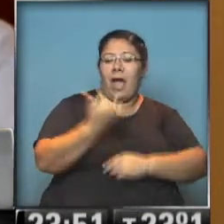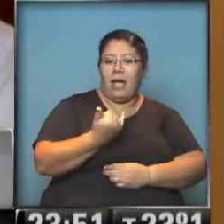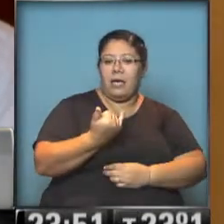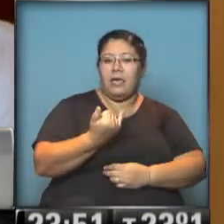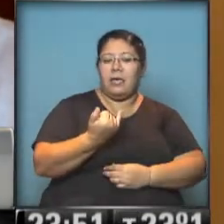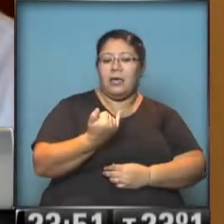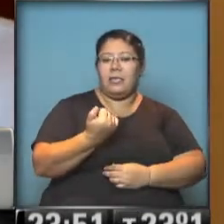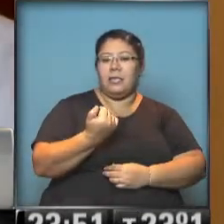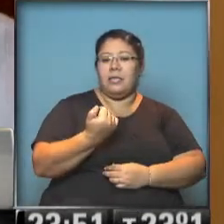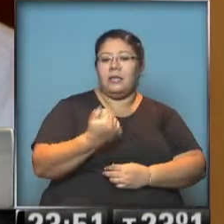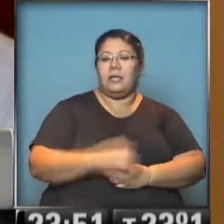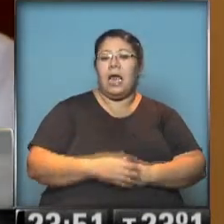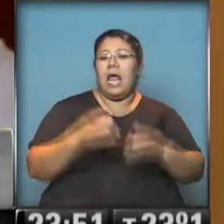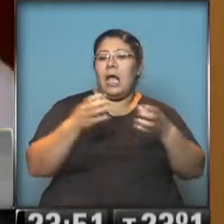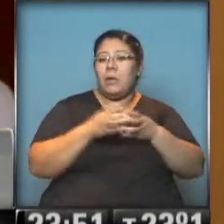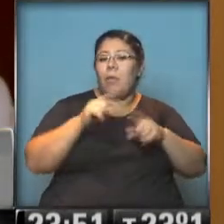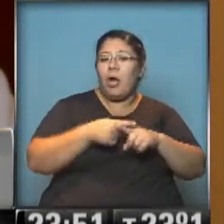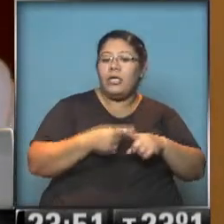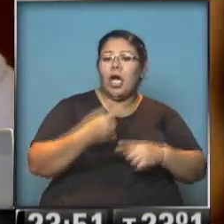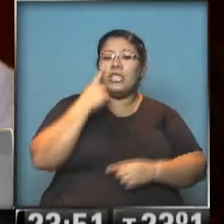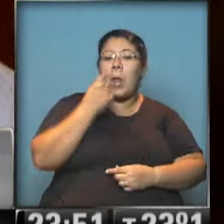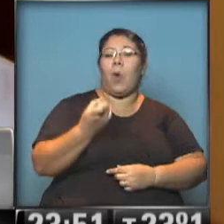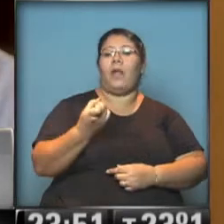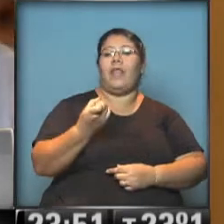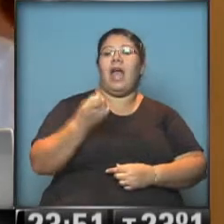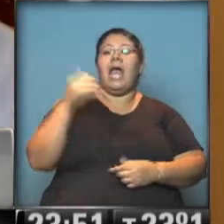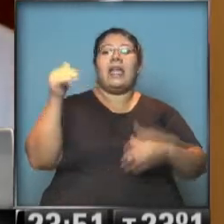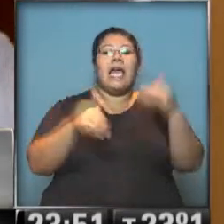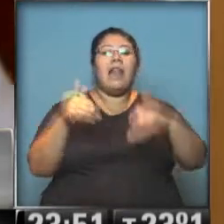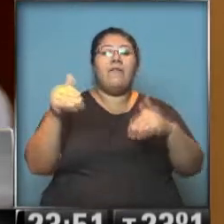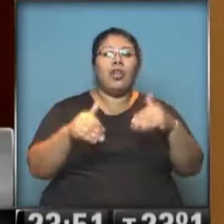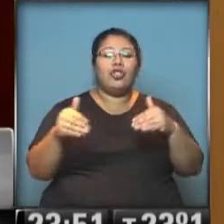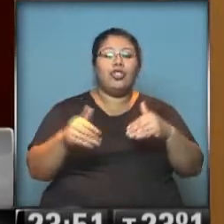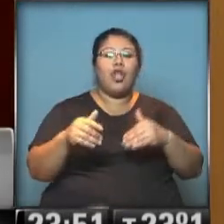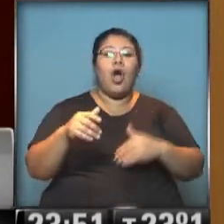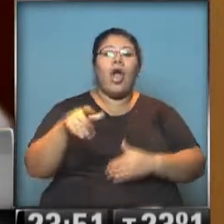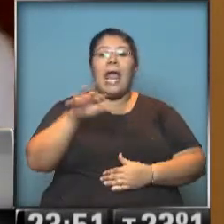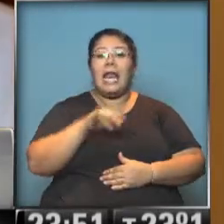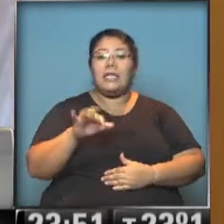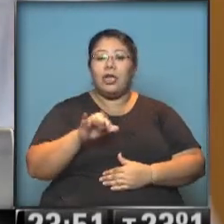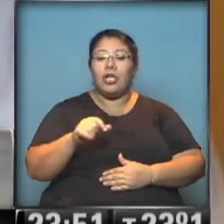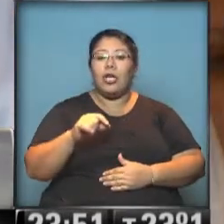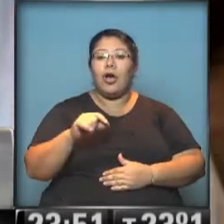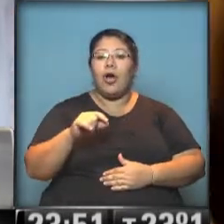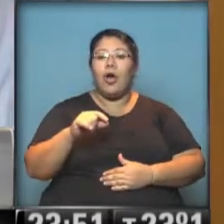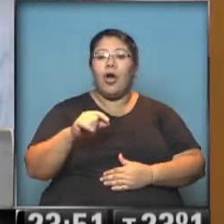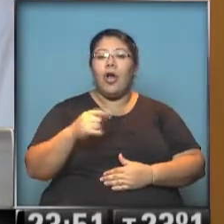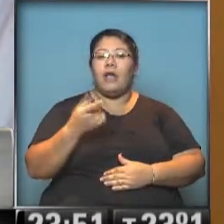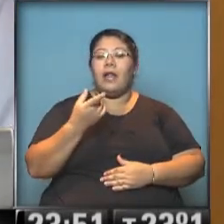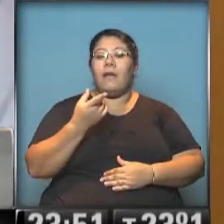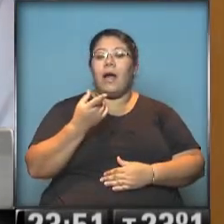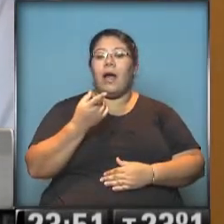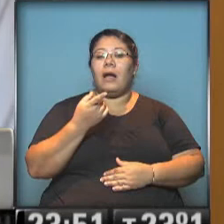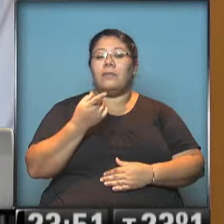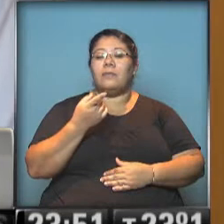cuenta que por ahí el tema del voto electrónico le favorecía a Michetti, entonces vamos a dar marcha atrás. Y segundo,